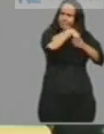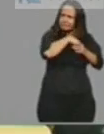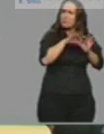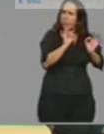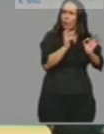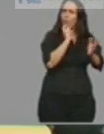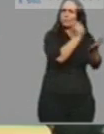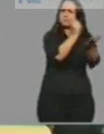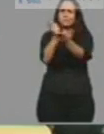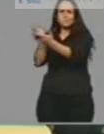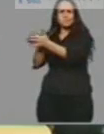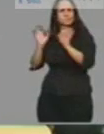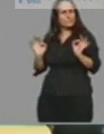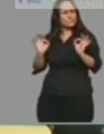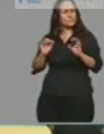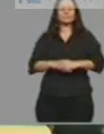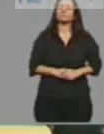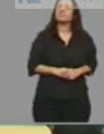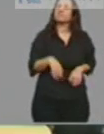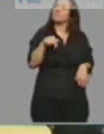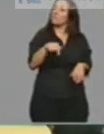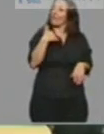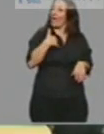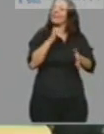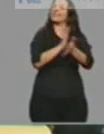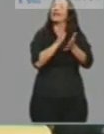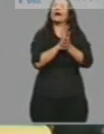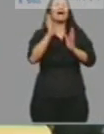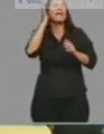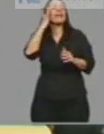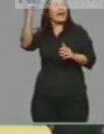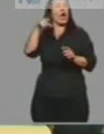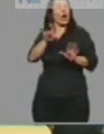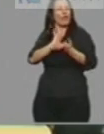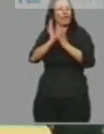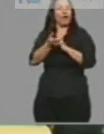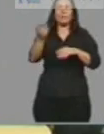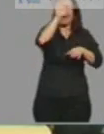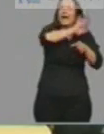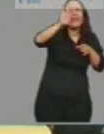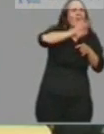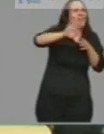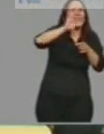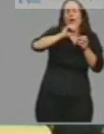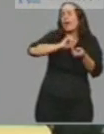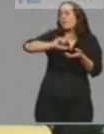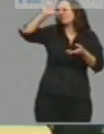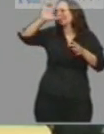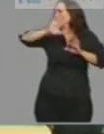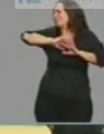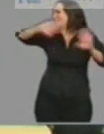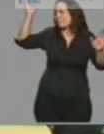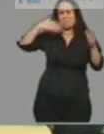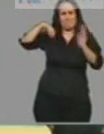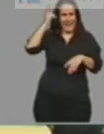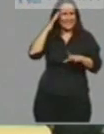país que entró en el Guinness por ser la deuda soberana más importante que se ha defaultado, creo